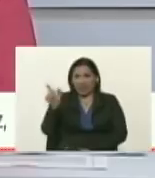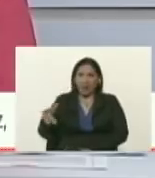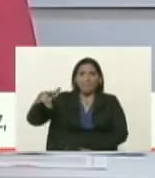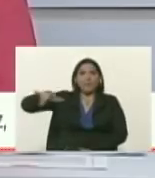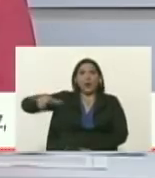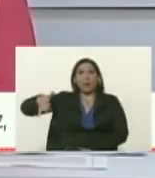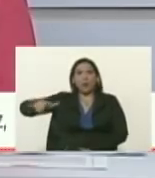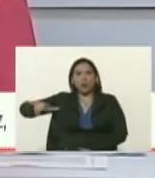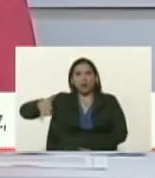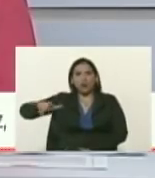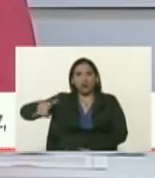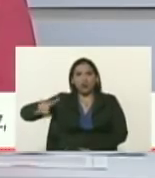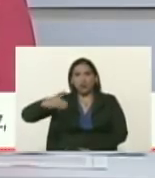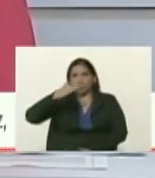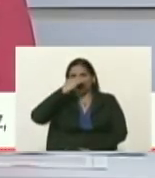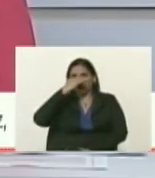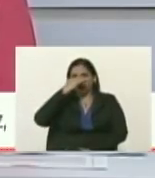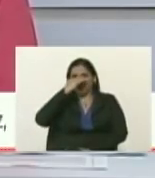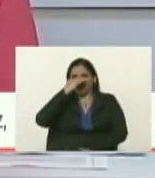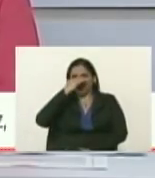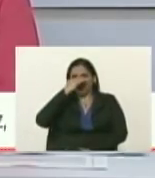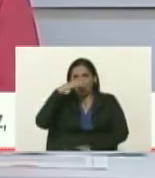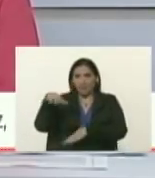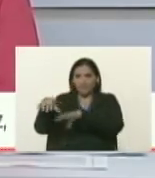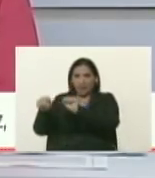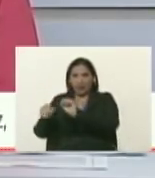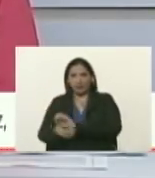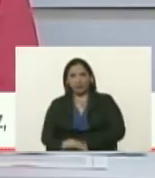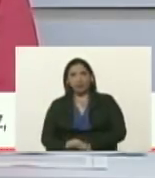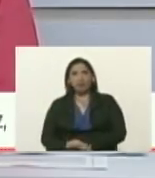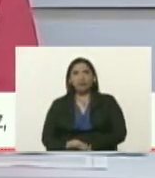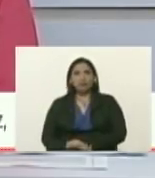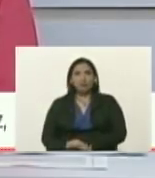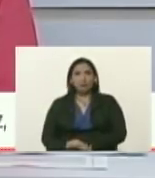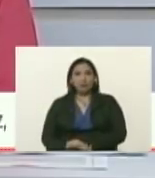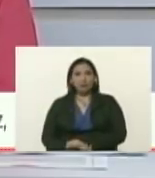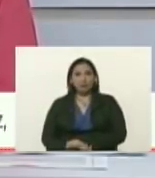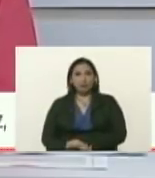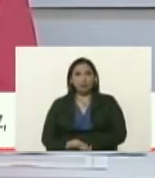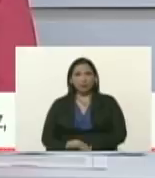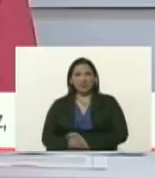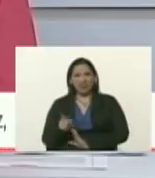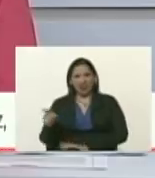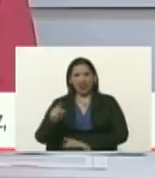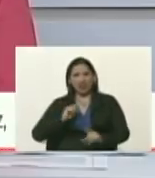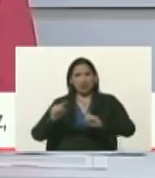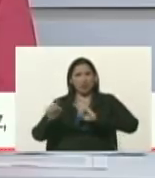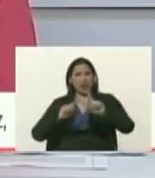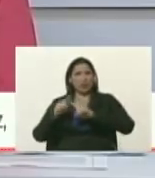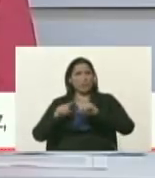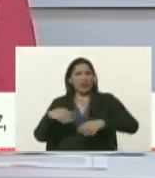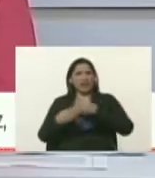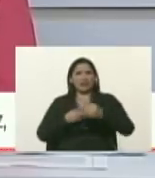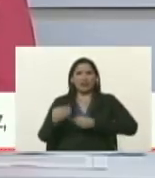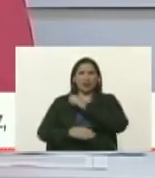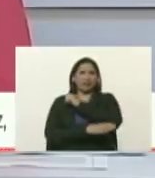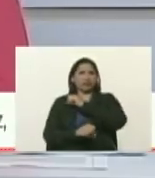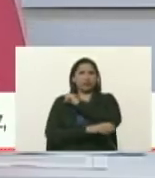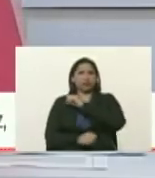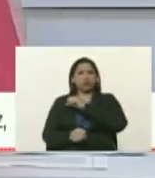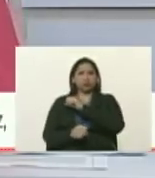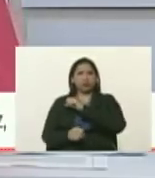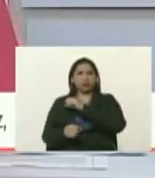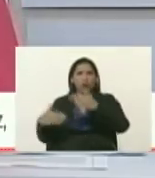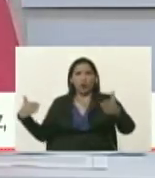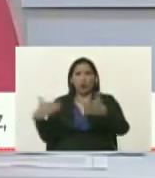artificio criminal imperial. Es un instrumento para cometer delitos contra la